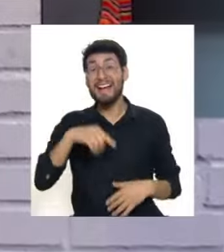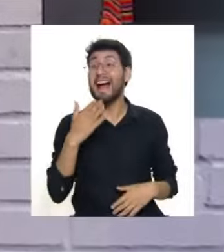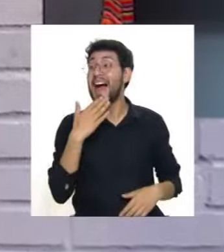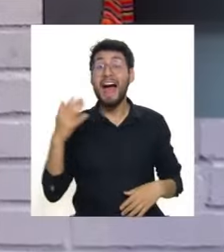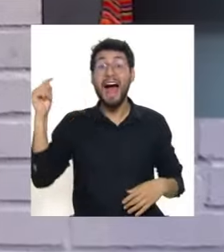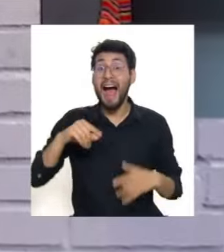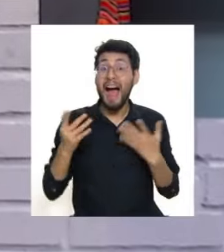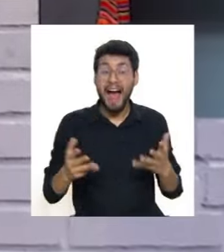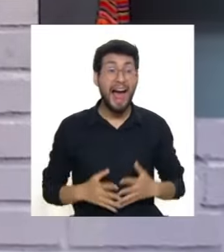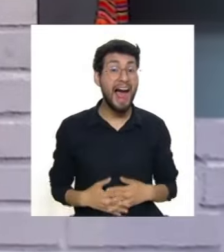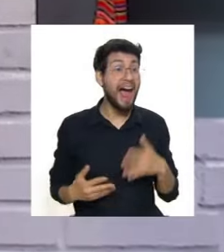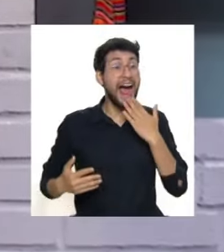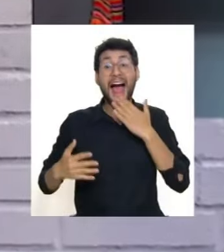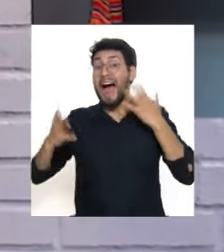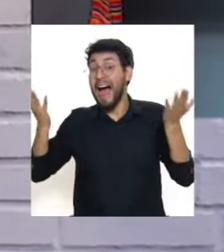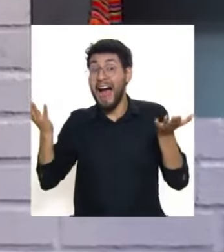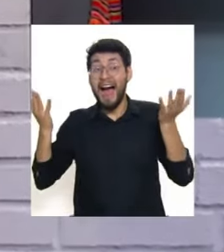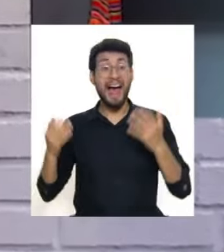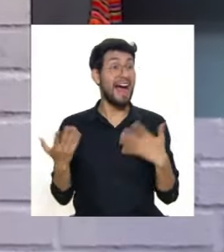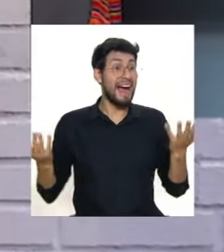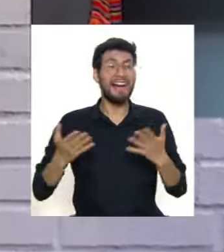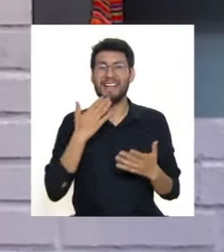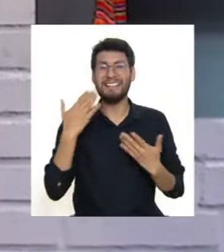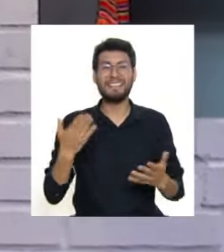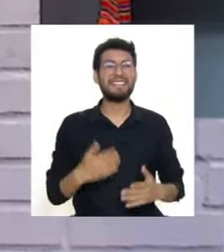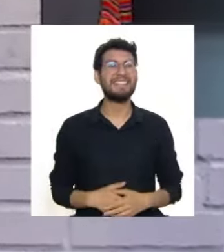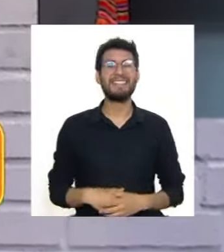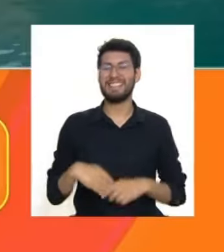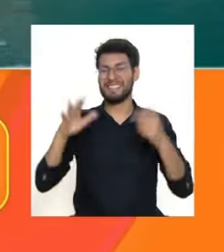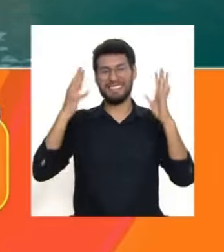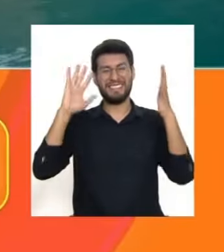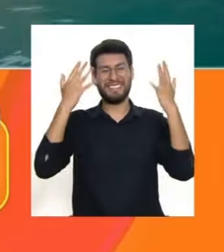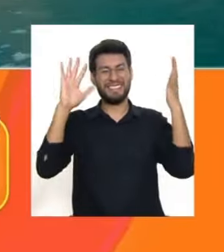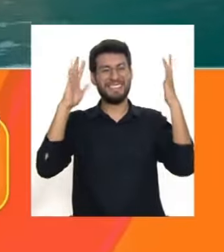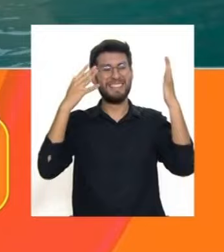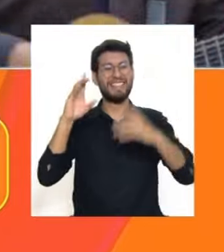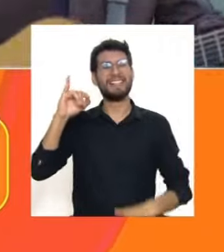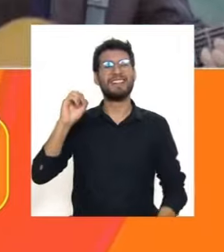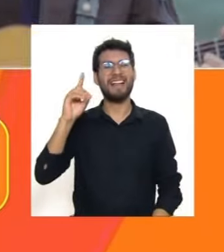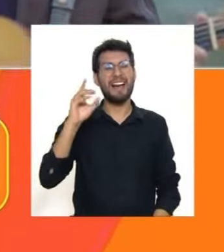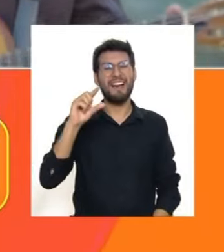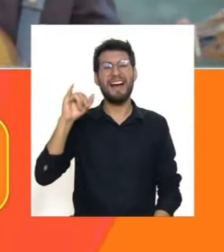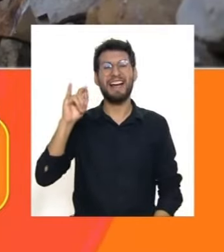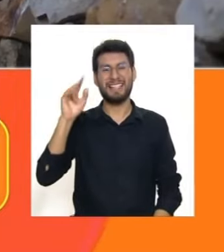quién viene? ¡Diomado Gaitán Cáceres!